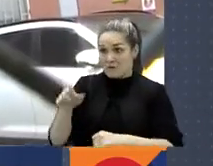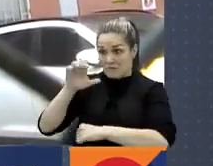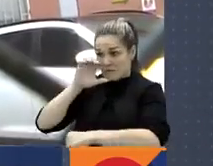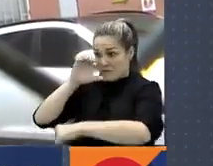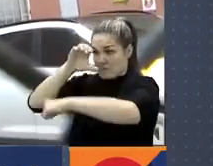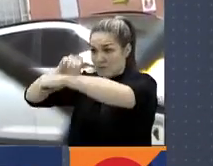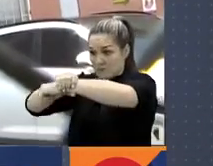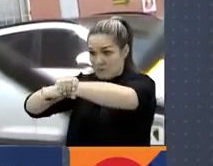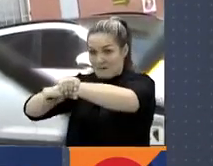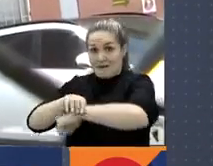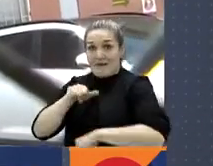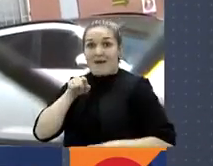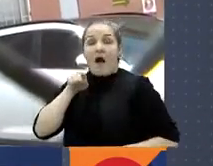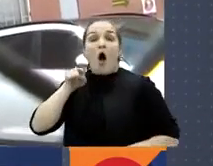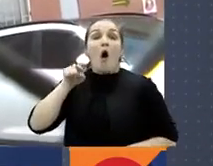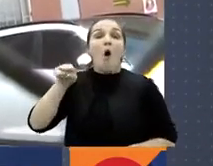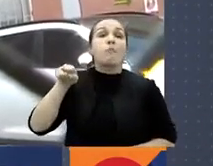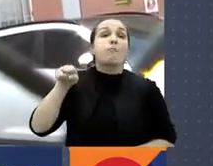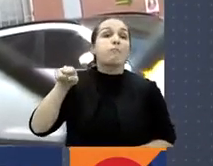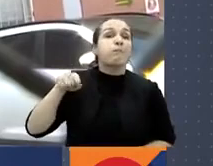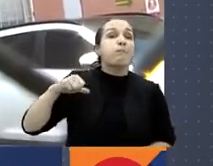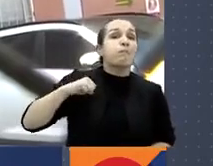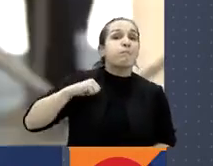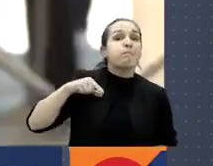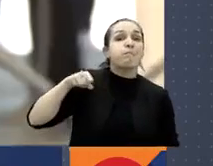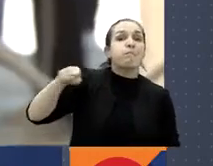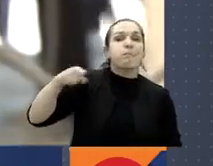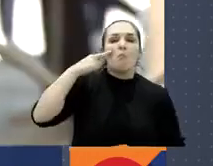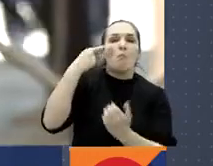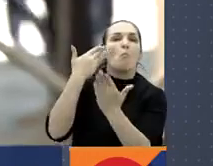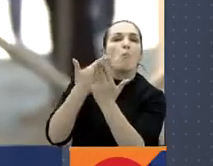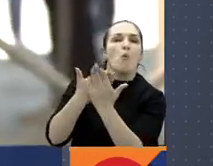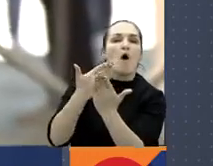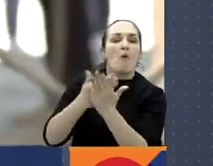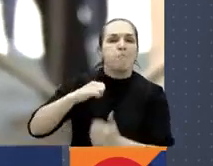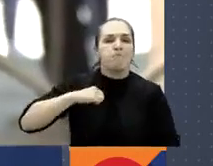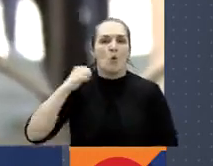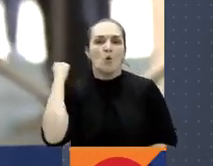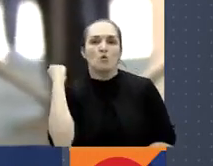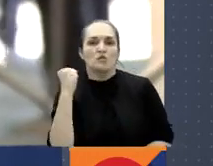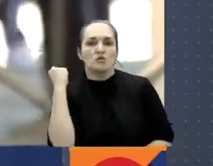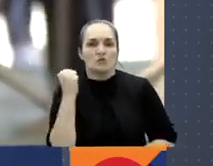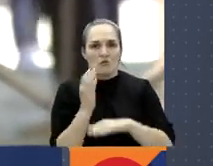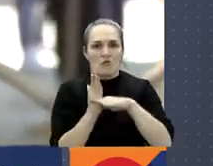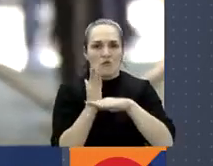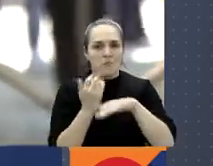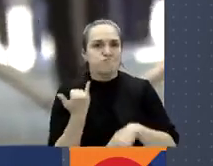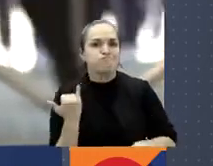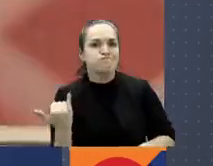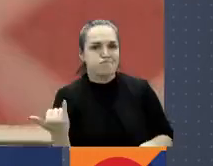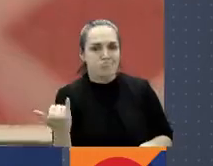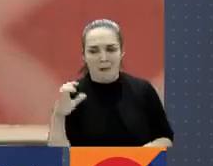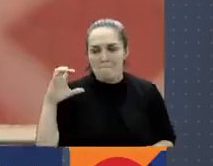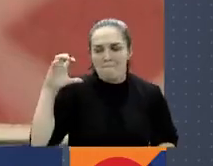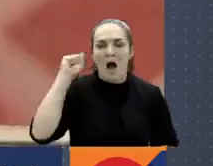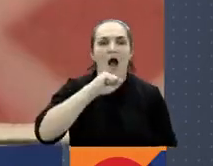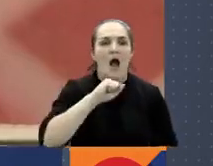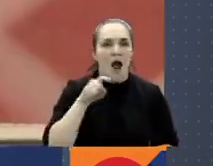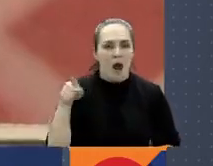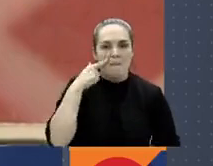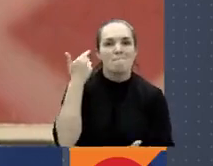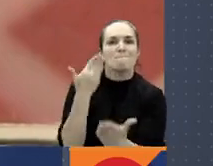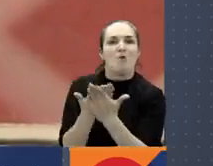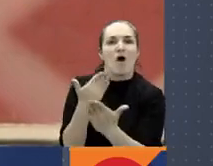le encontraron en este caso elementos de prueba, es decir, un arma blanca que tenía en este caso